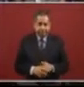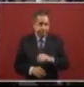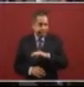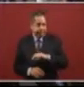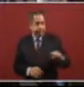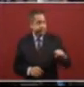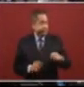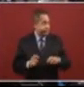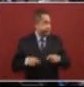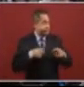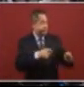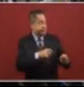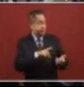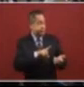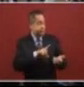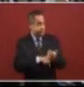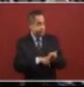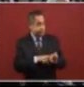la panacea,